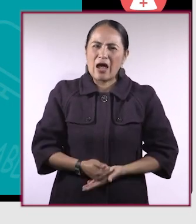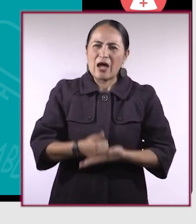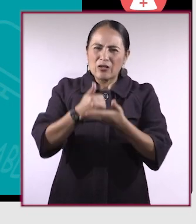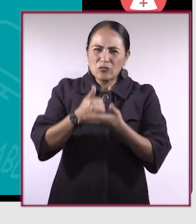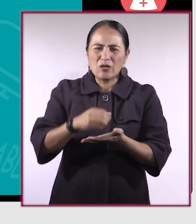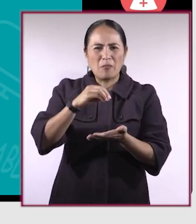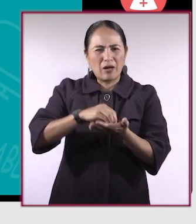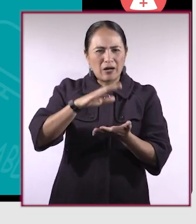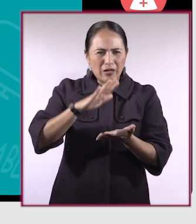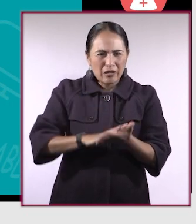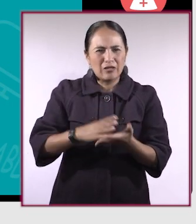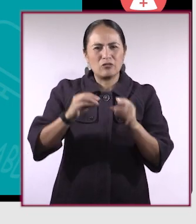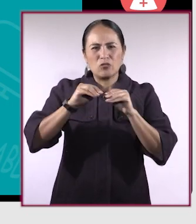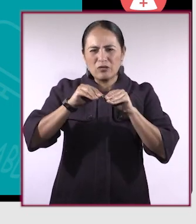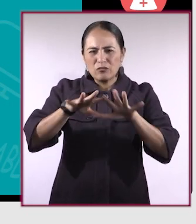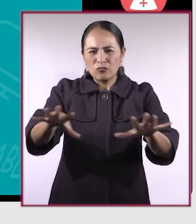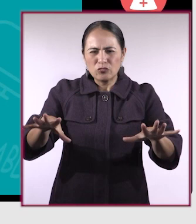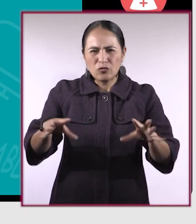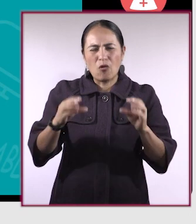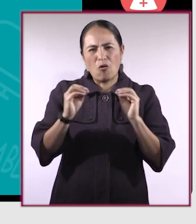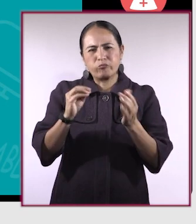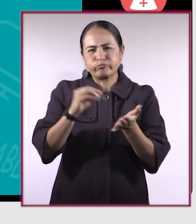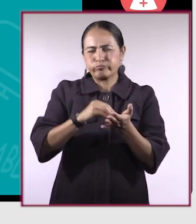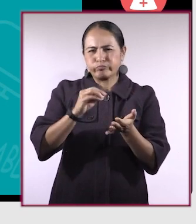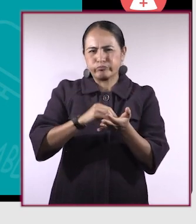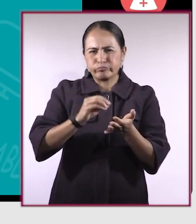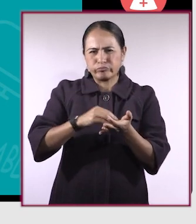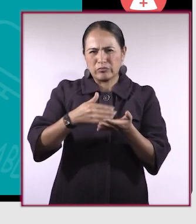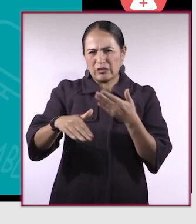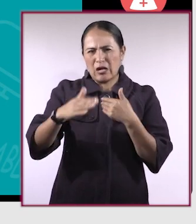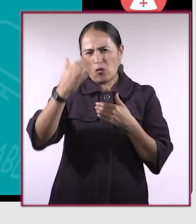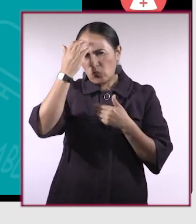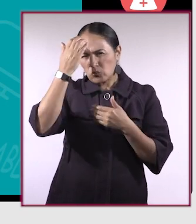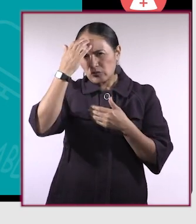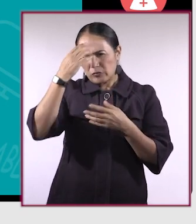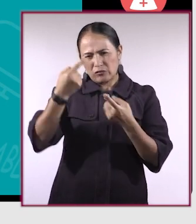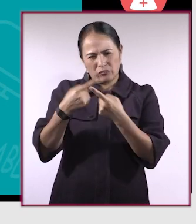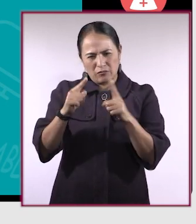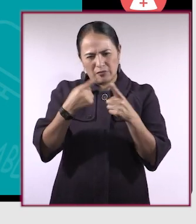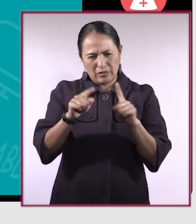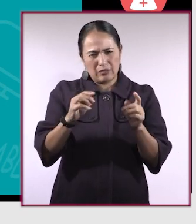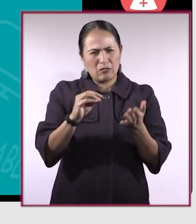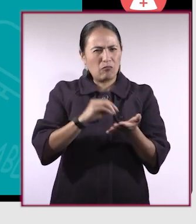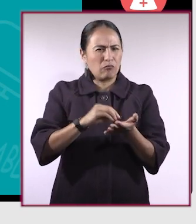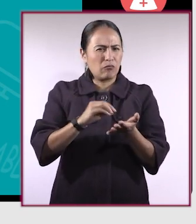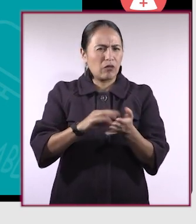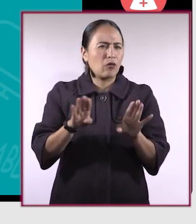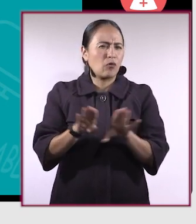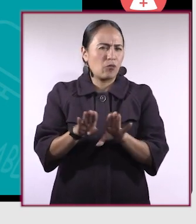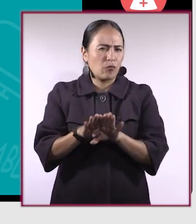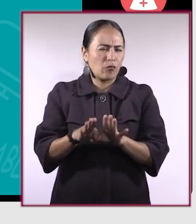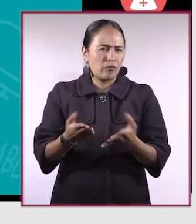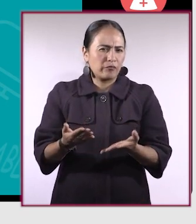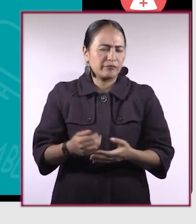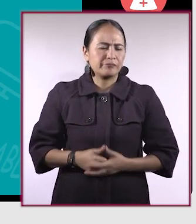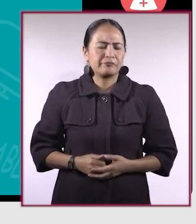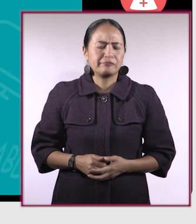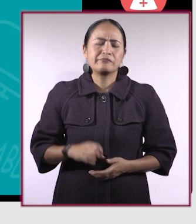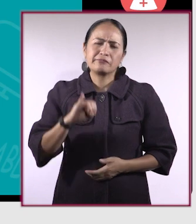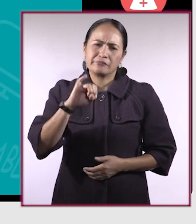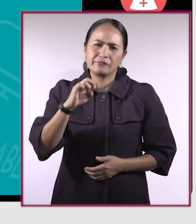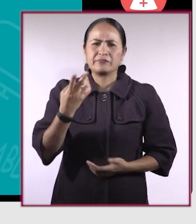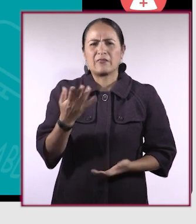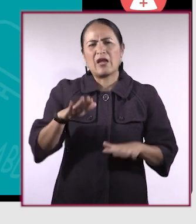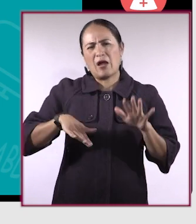escritura? ¿Cómo ayudan al registro, difusión y preservación de los saberes? Sí, yo creo que a veces cuando